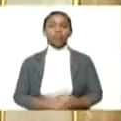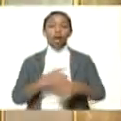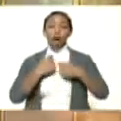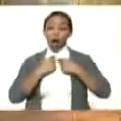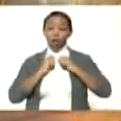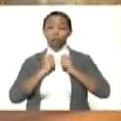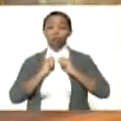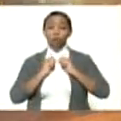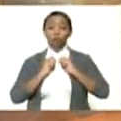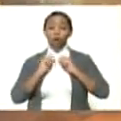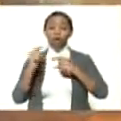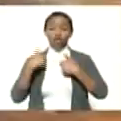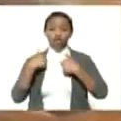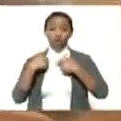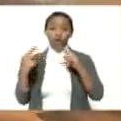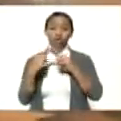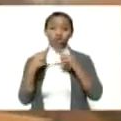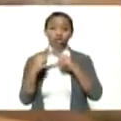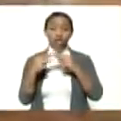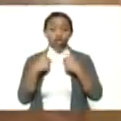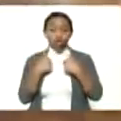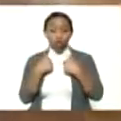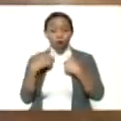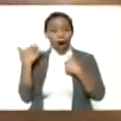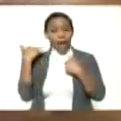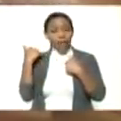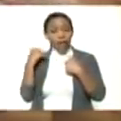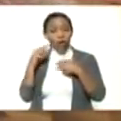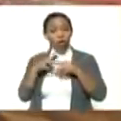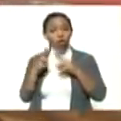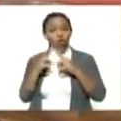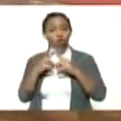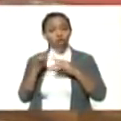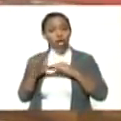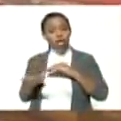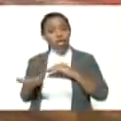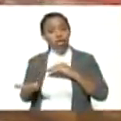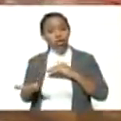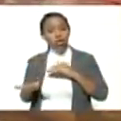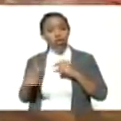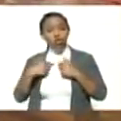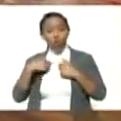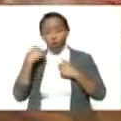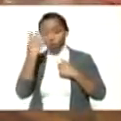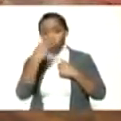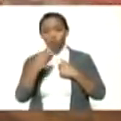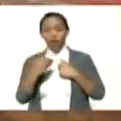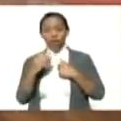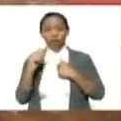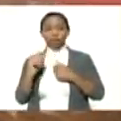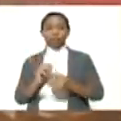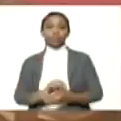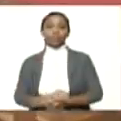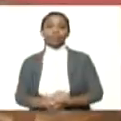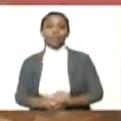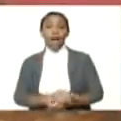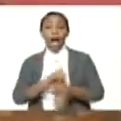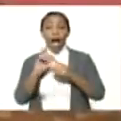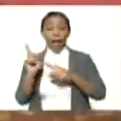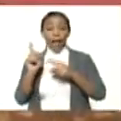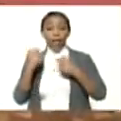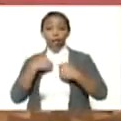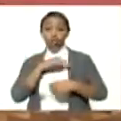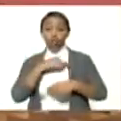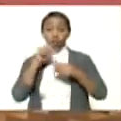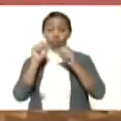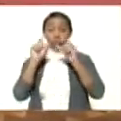Aristóbulo, aquel que yo conocí como niño, aquel que me conoció cuando muy jovencito, aquel que admiramos